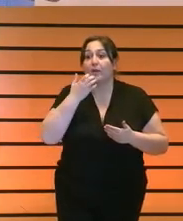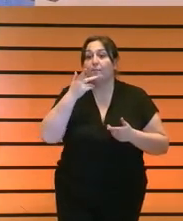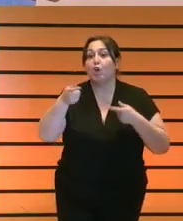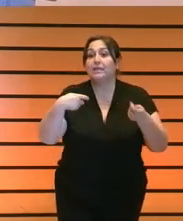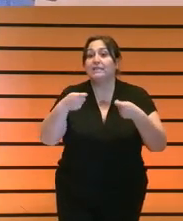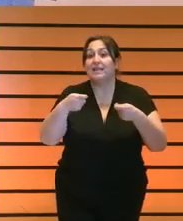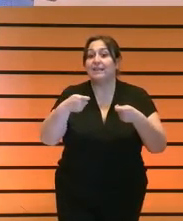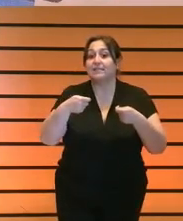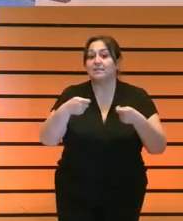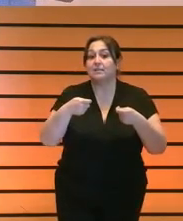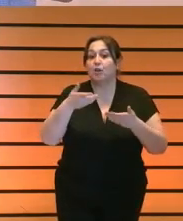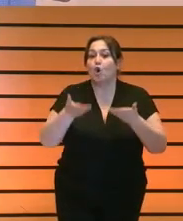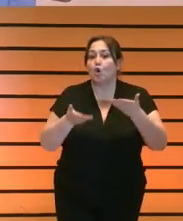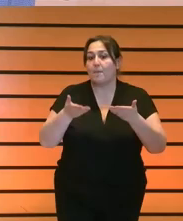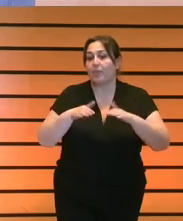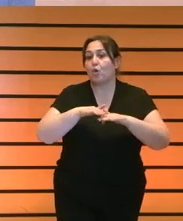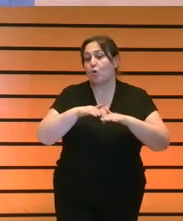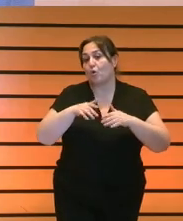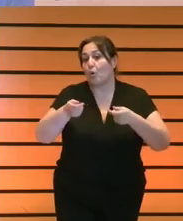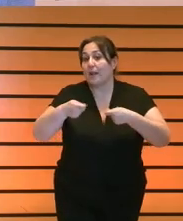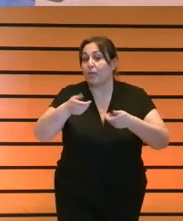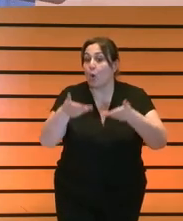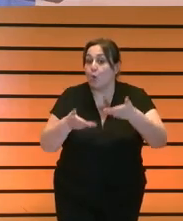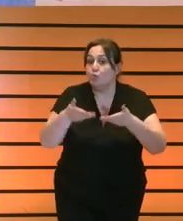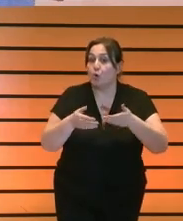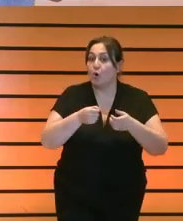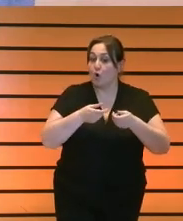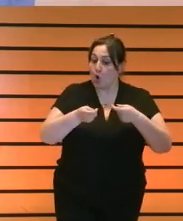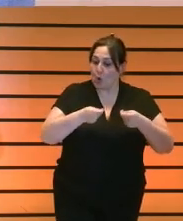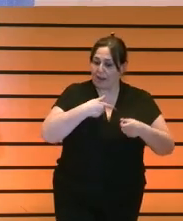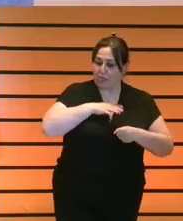en tiendas de comercio justo, en comercios locales, de proximidad?